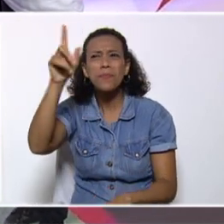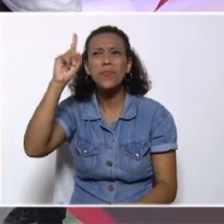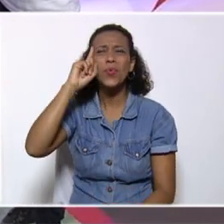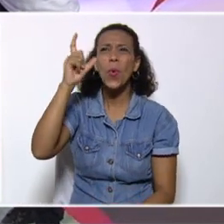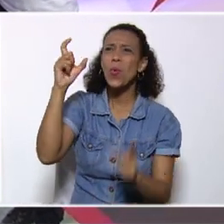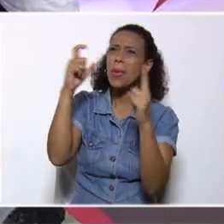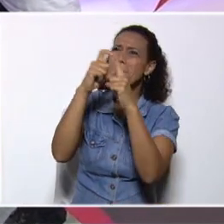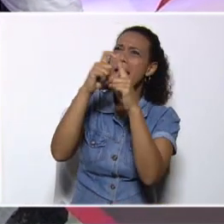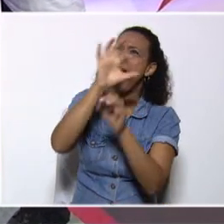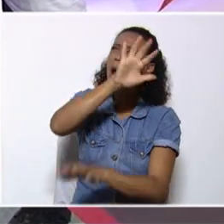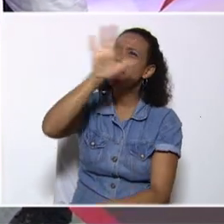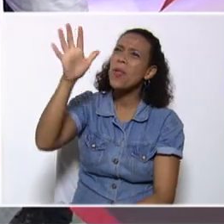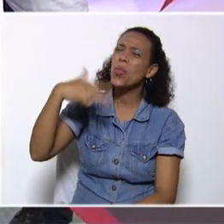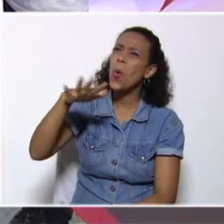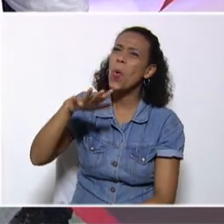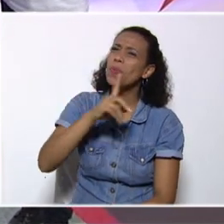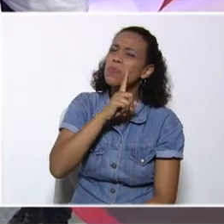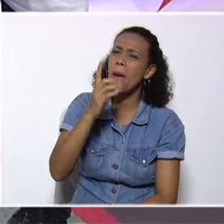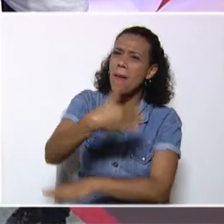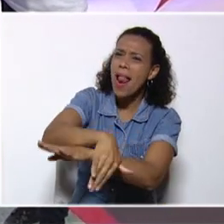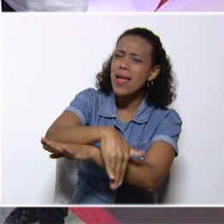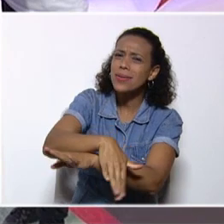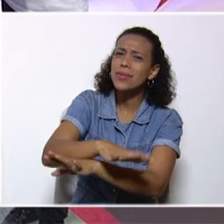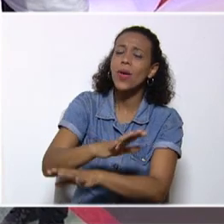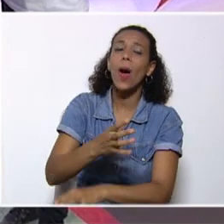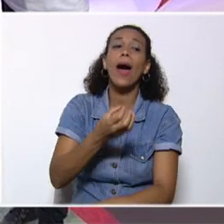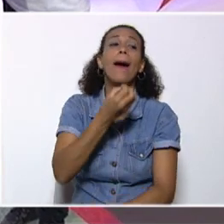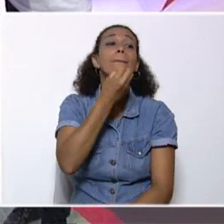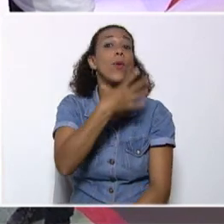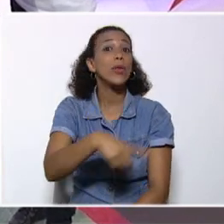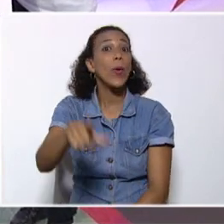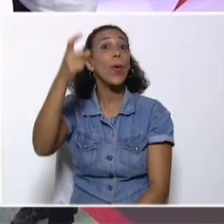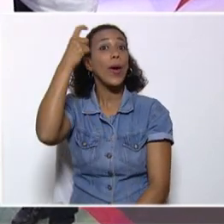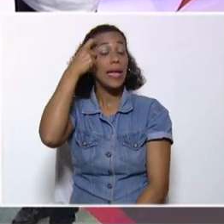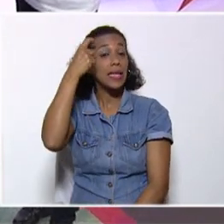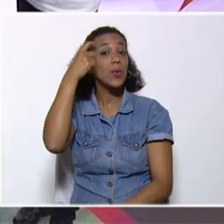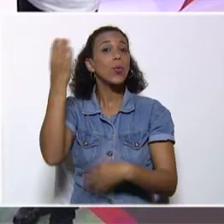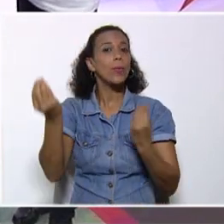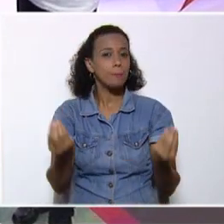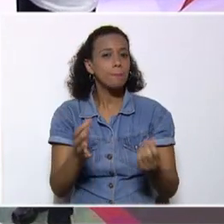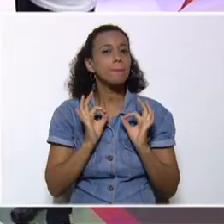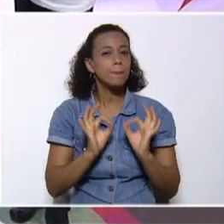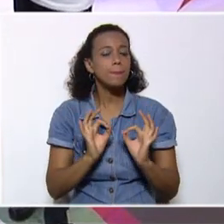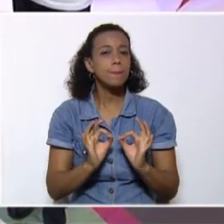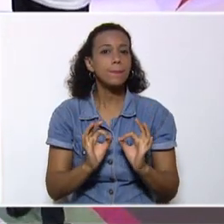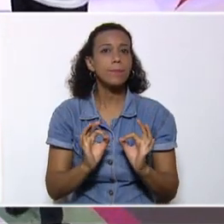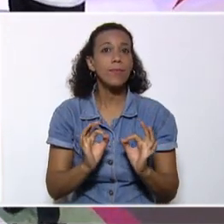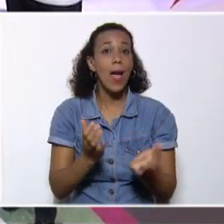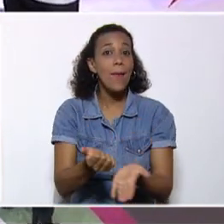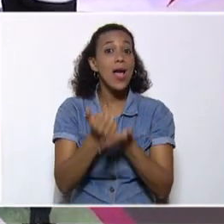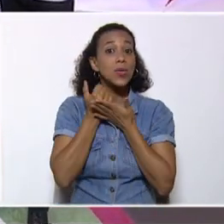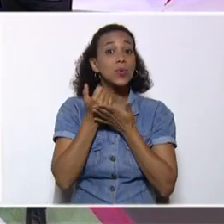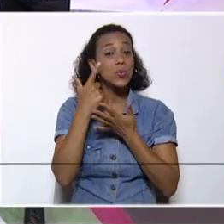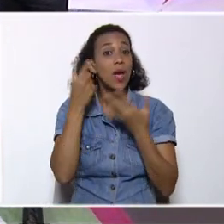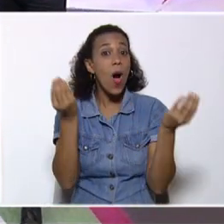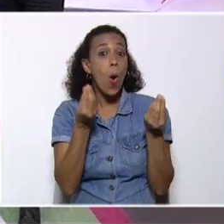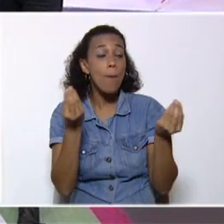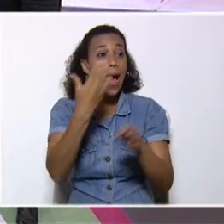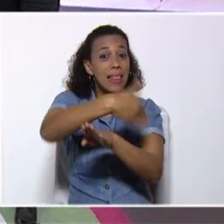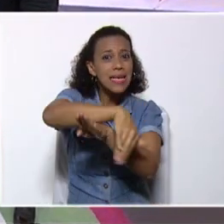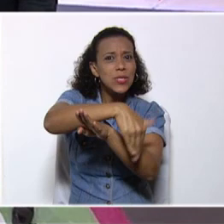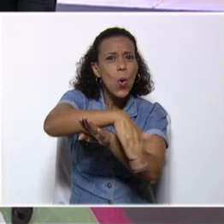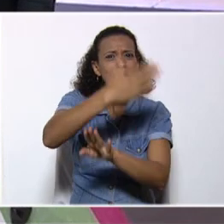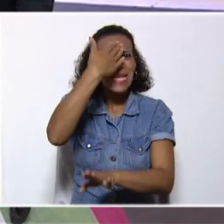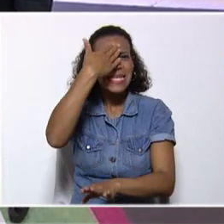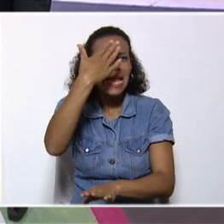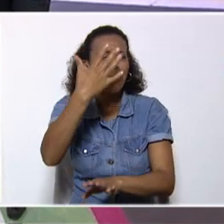clara cómo llegar? La dirección. Bueno, hoy vamos a hablar sobre eso. Y algo que nos puede ayudar para llegar a las direcciones